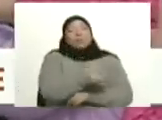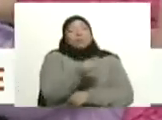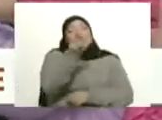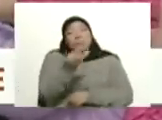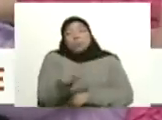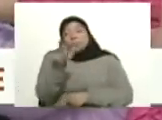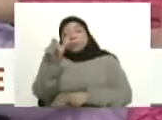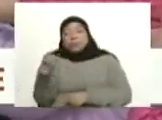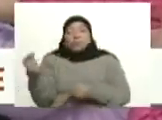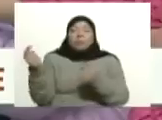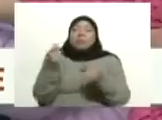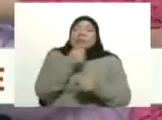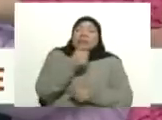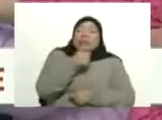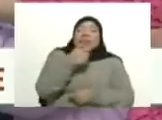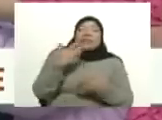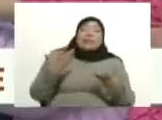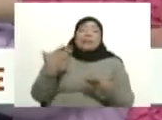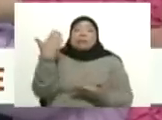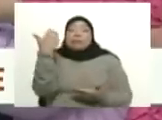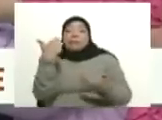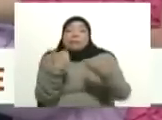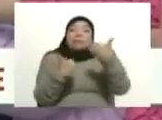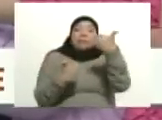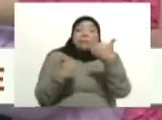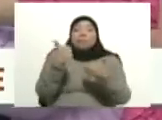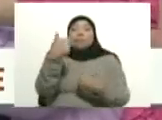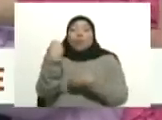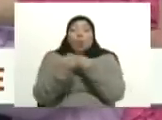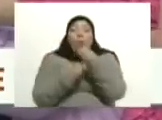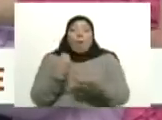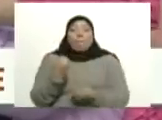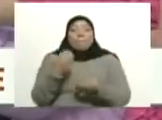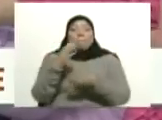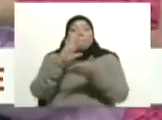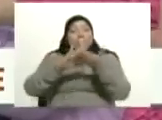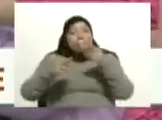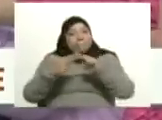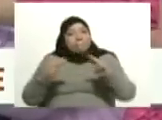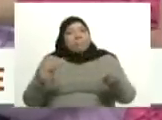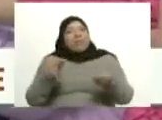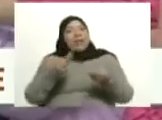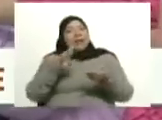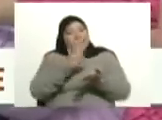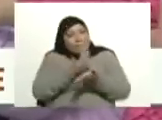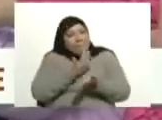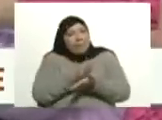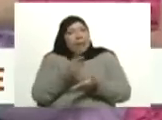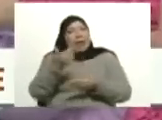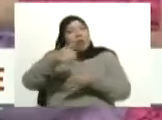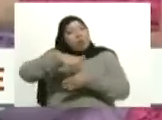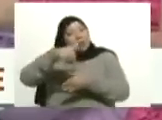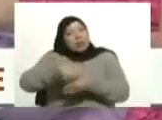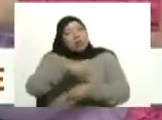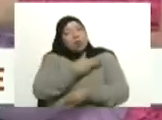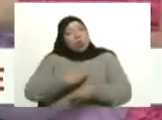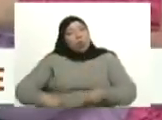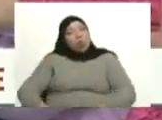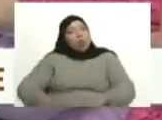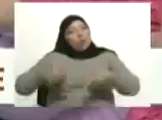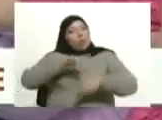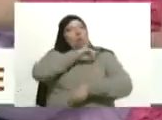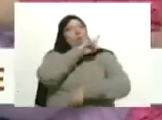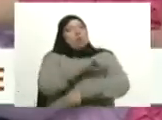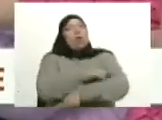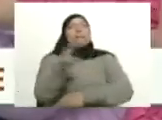todas y todos quienes consideran la vía electoral como la única manera para poder acceder a opciones de poder